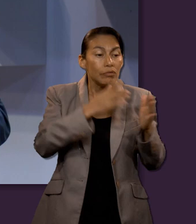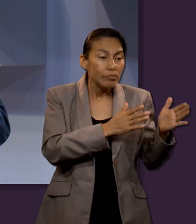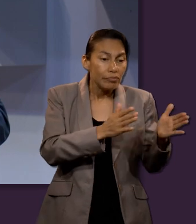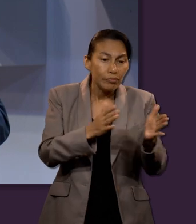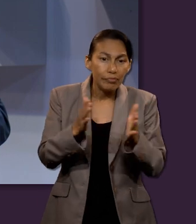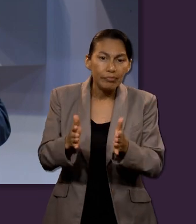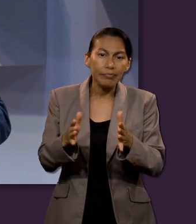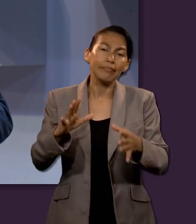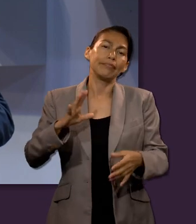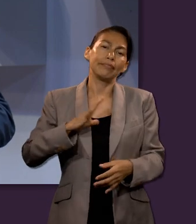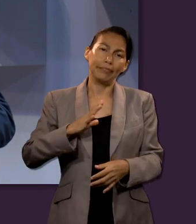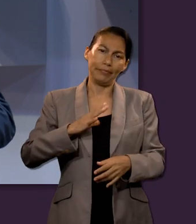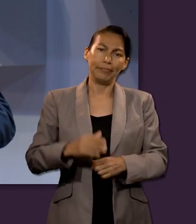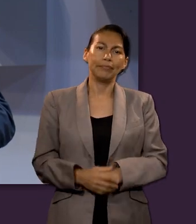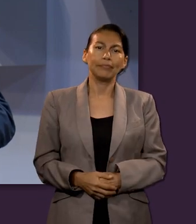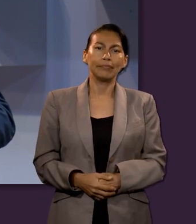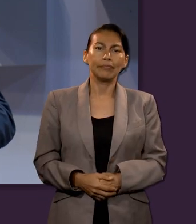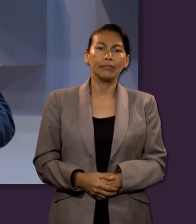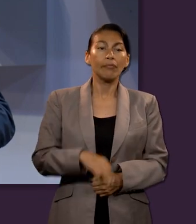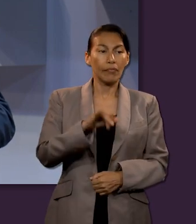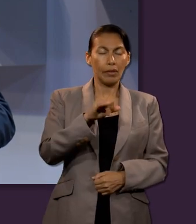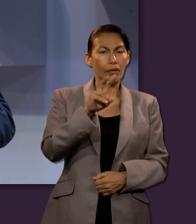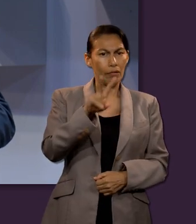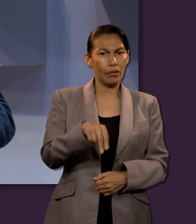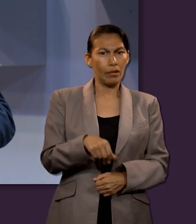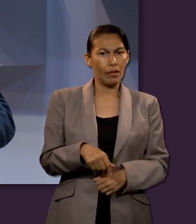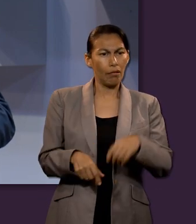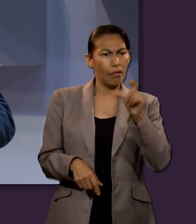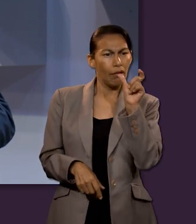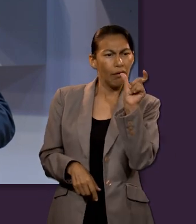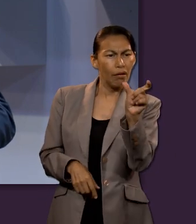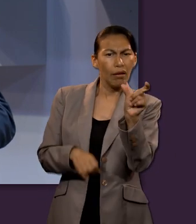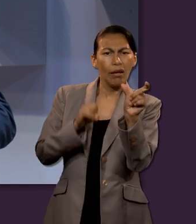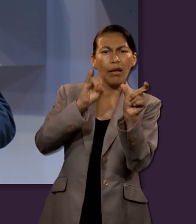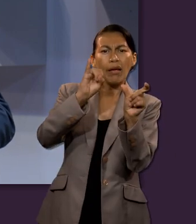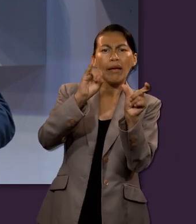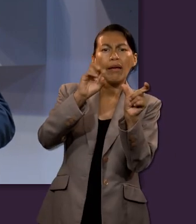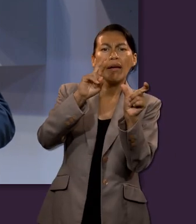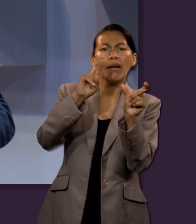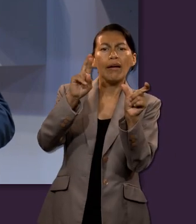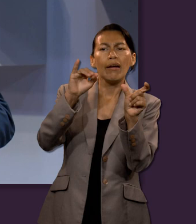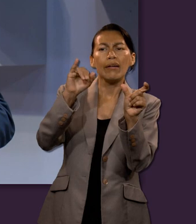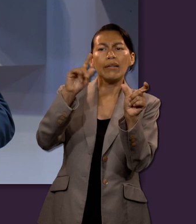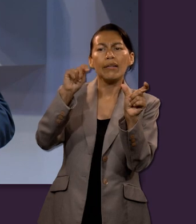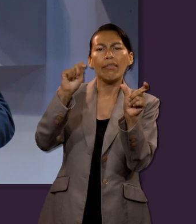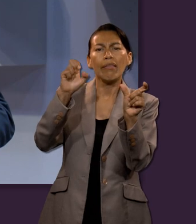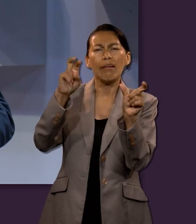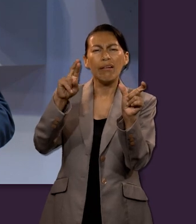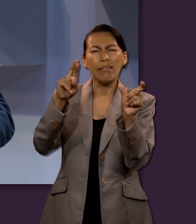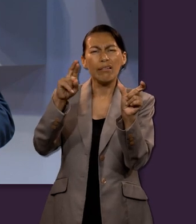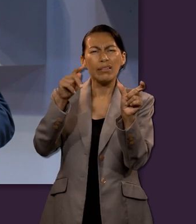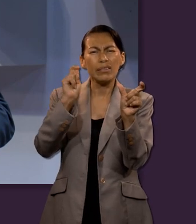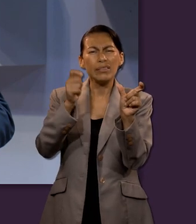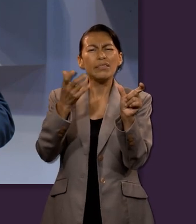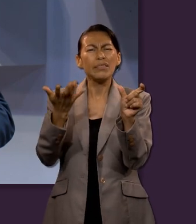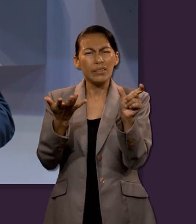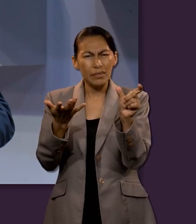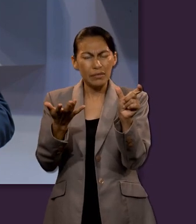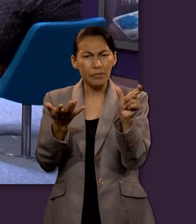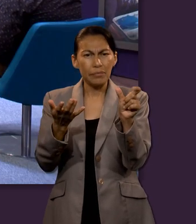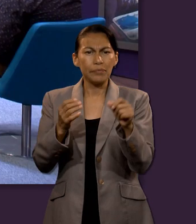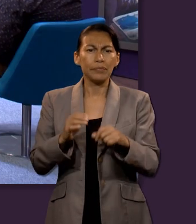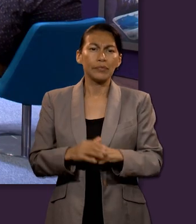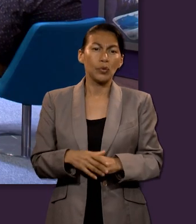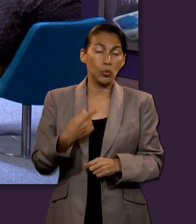fijate que leíste algo una palabra que dice irritar así no se irrite que